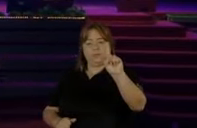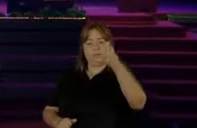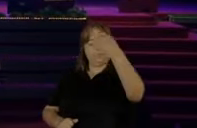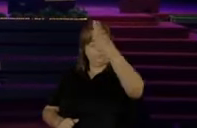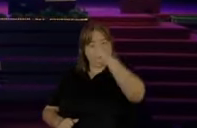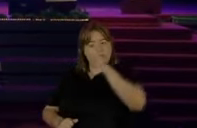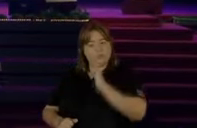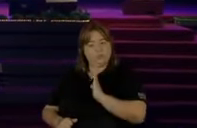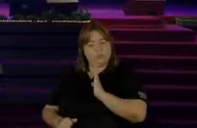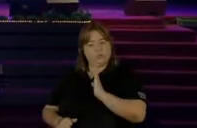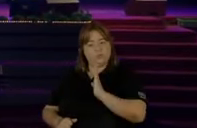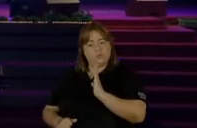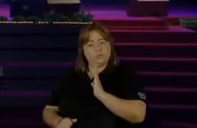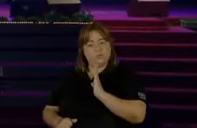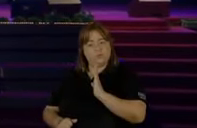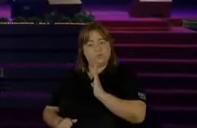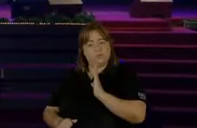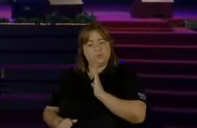Dios